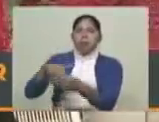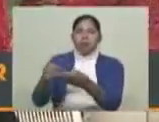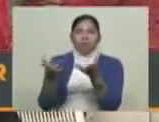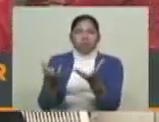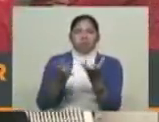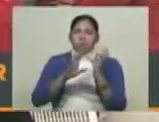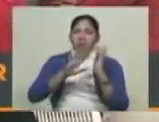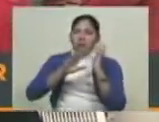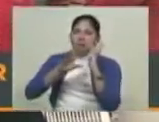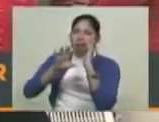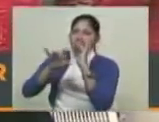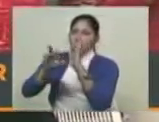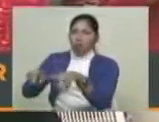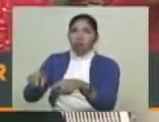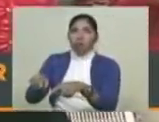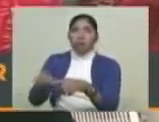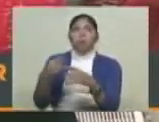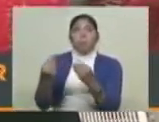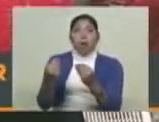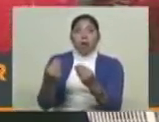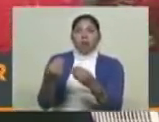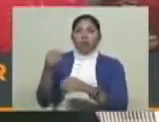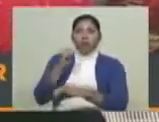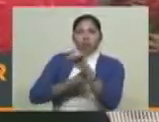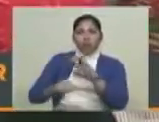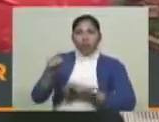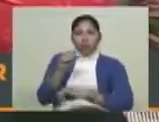masivamente a defender